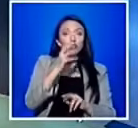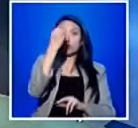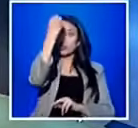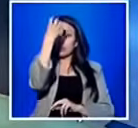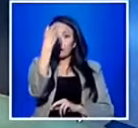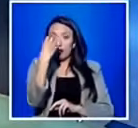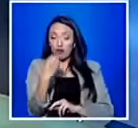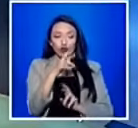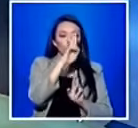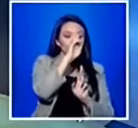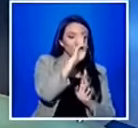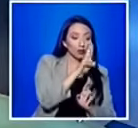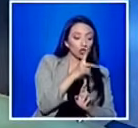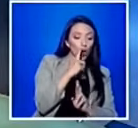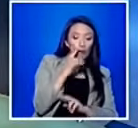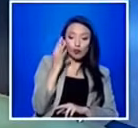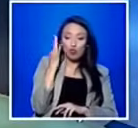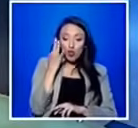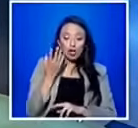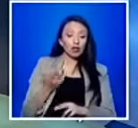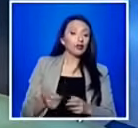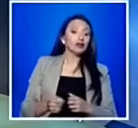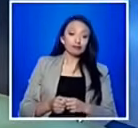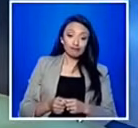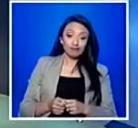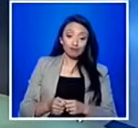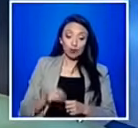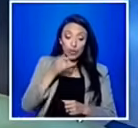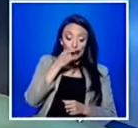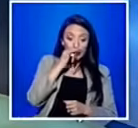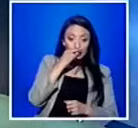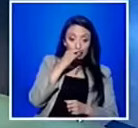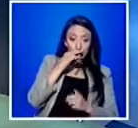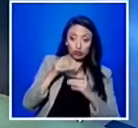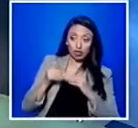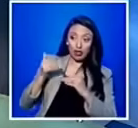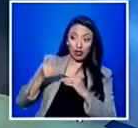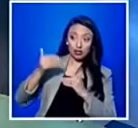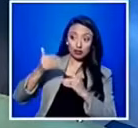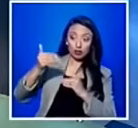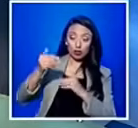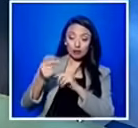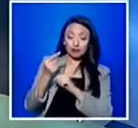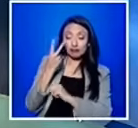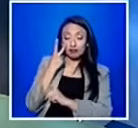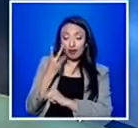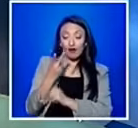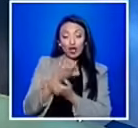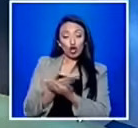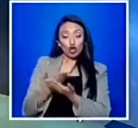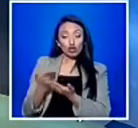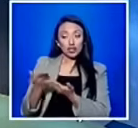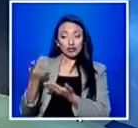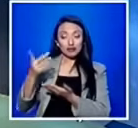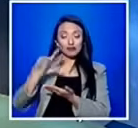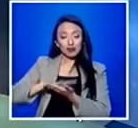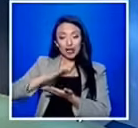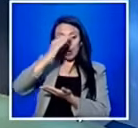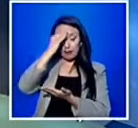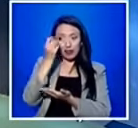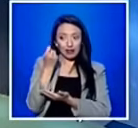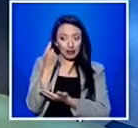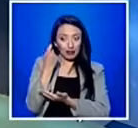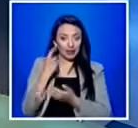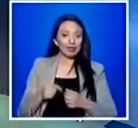respeto de género. Así que son temas porque con los niños, cuando ya crecen, se van a encontrar con esas realidades que es importante que ya vayan aprendiendo y entendiendo un